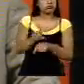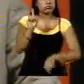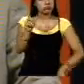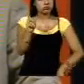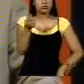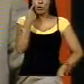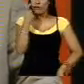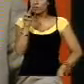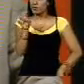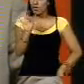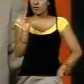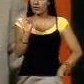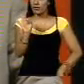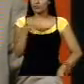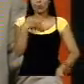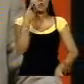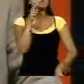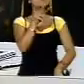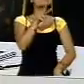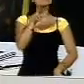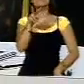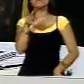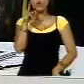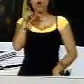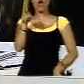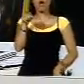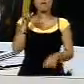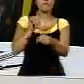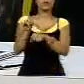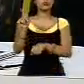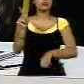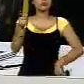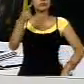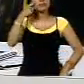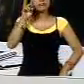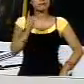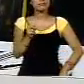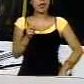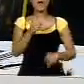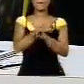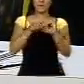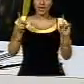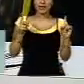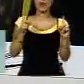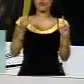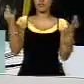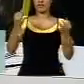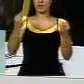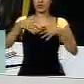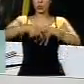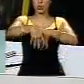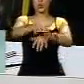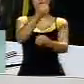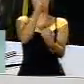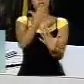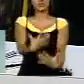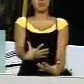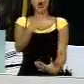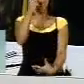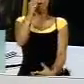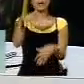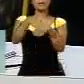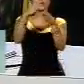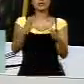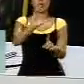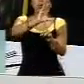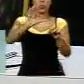artistas participaron en el desfile histórico bicentenario, en el que se representó de manera cronológica los episodios